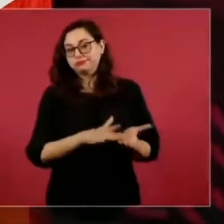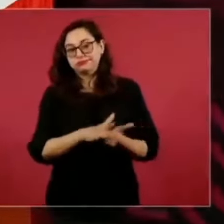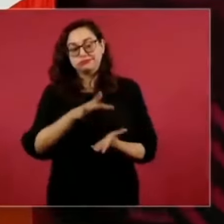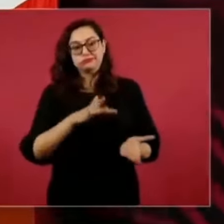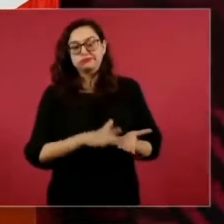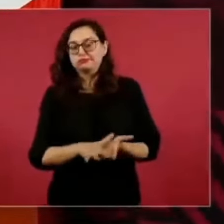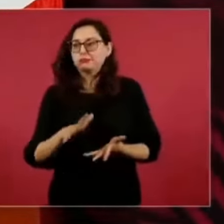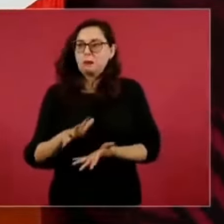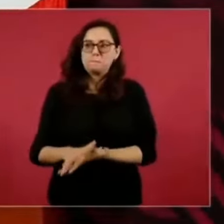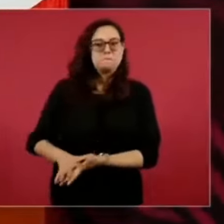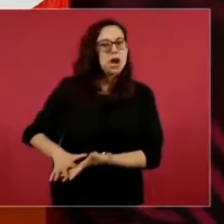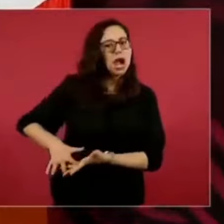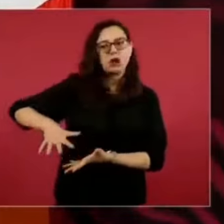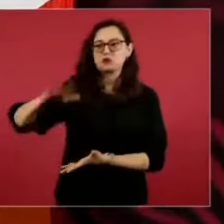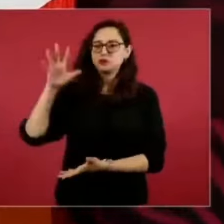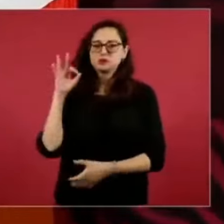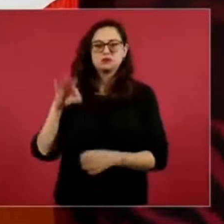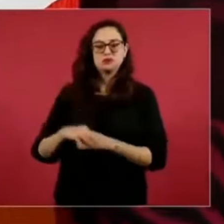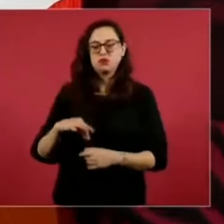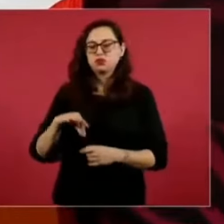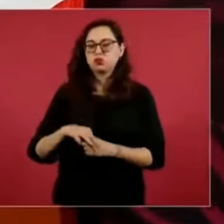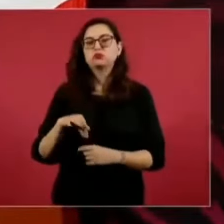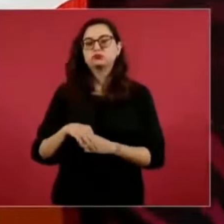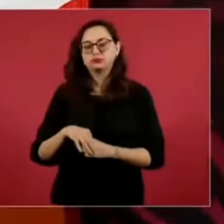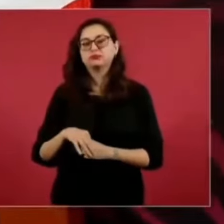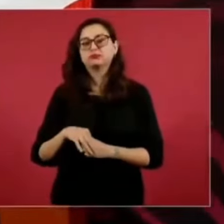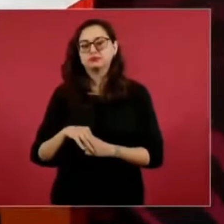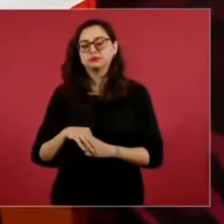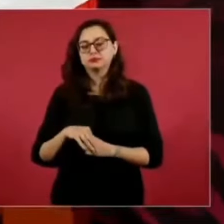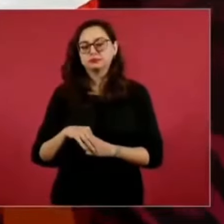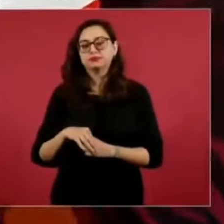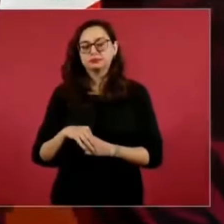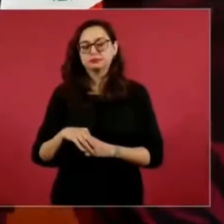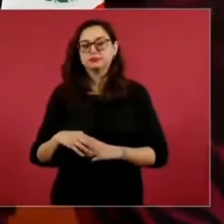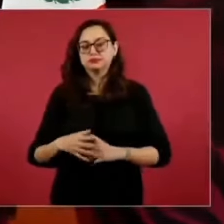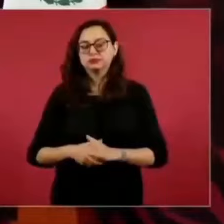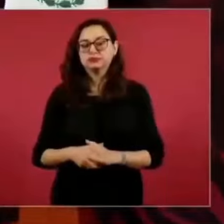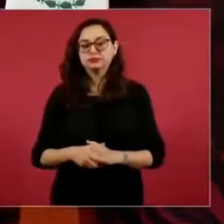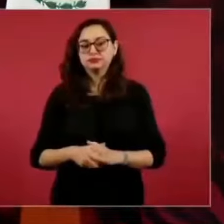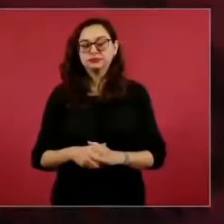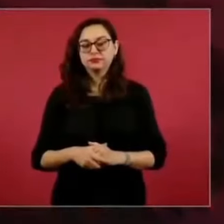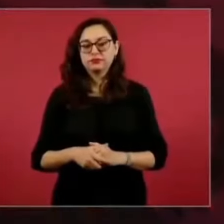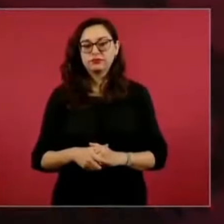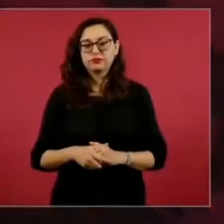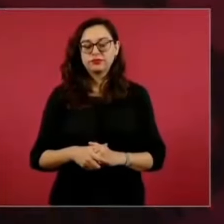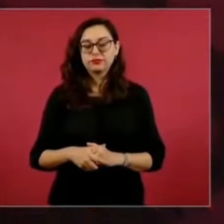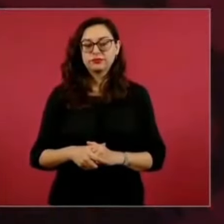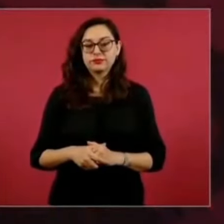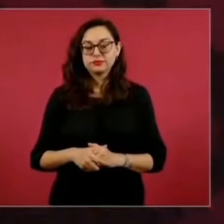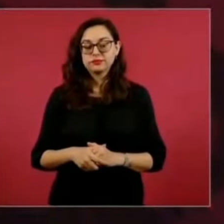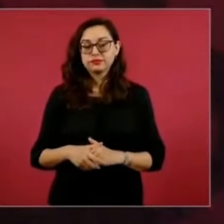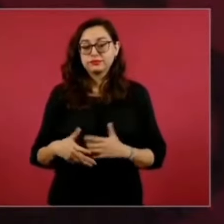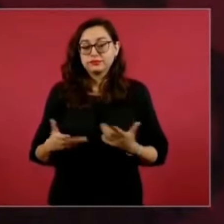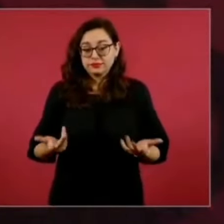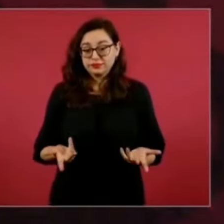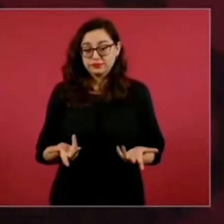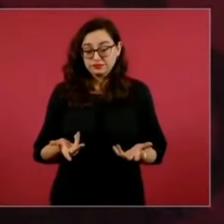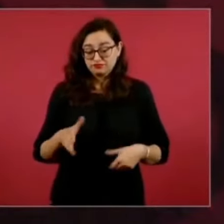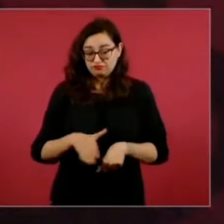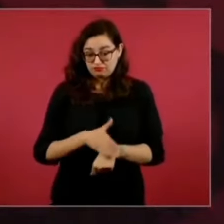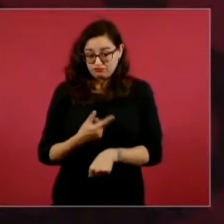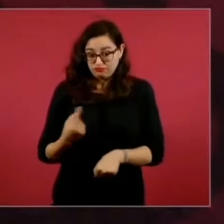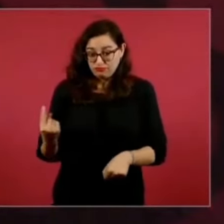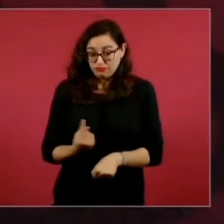electa el porcentaje más alto de votación y es